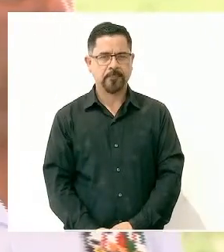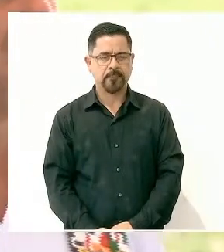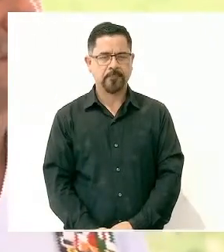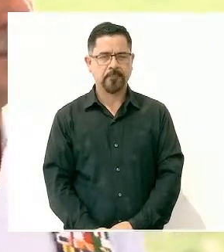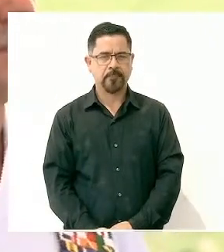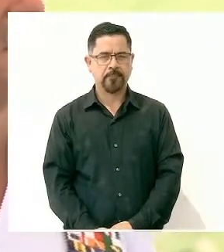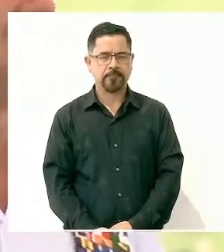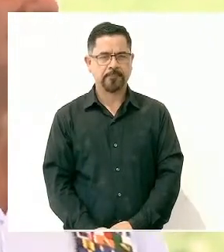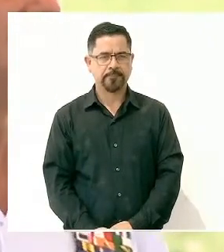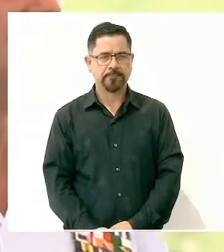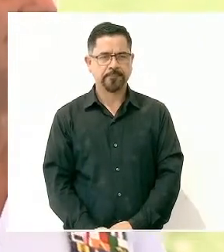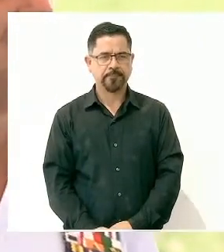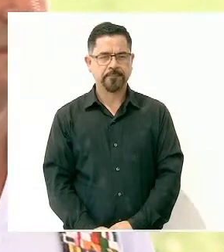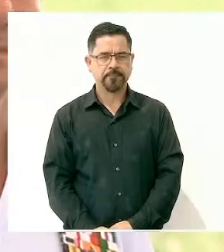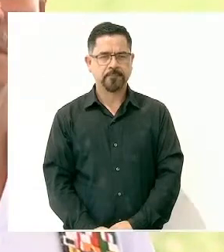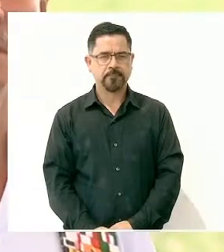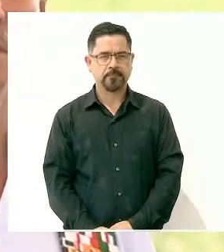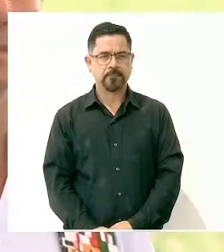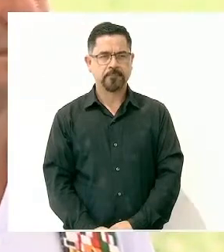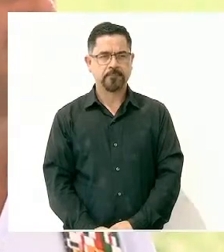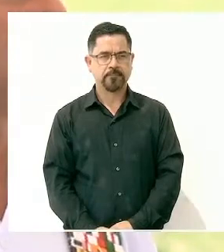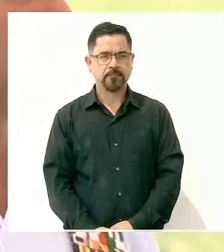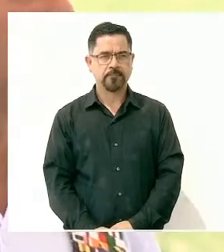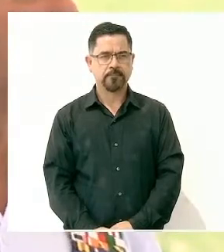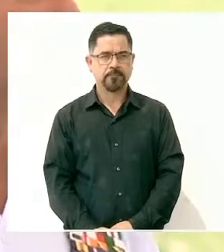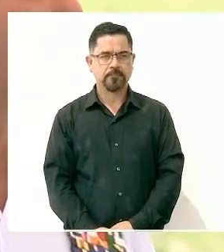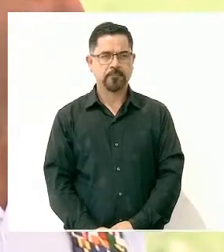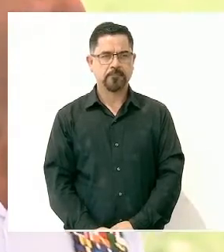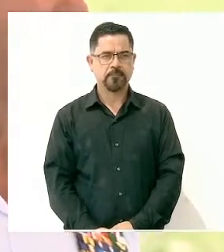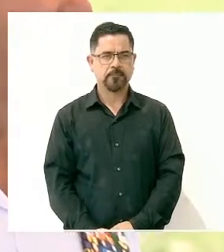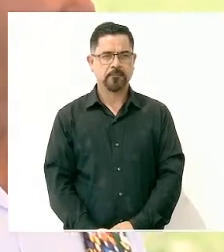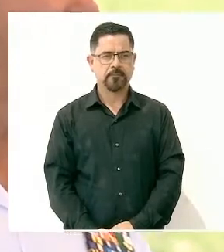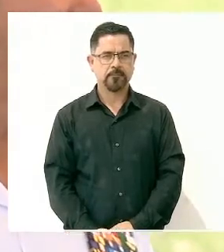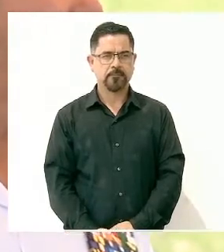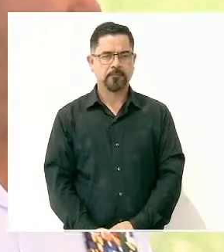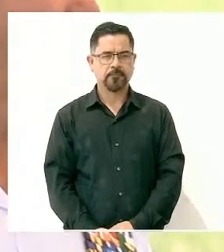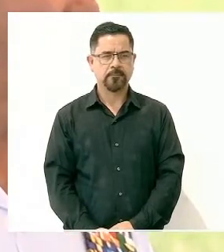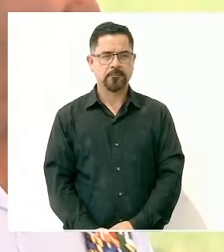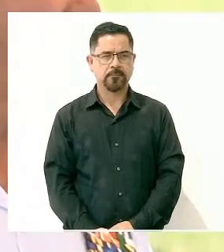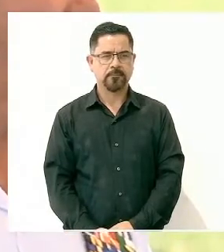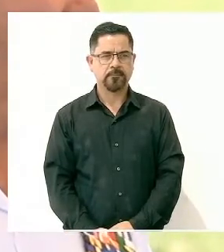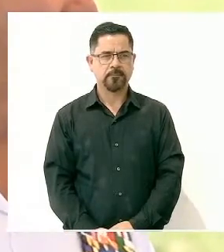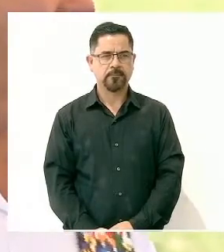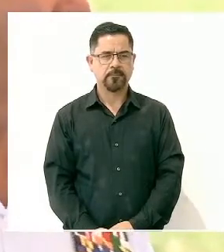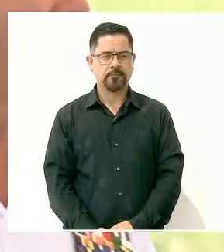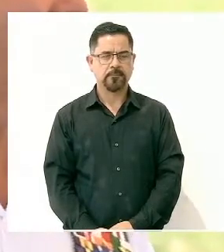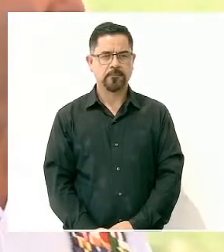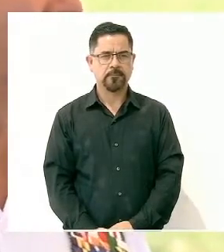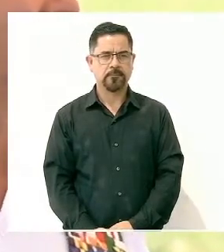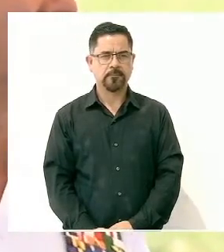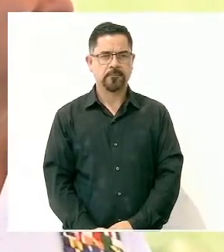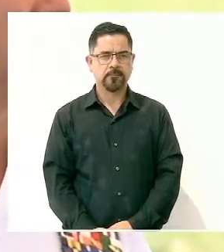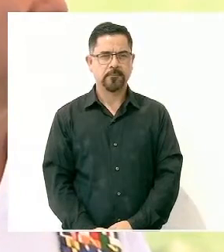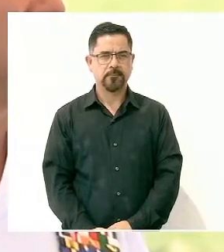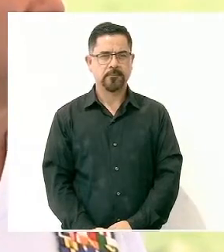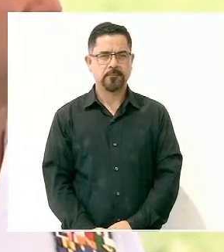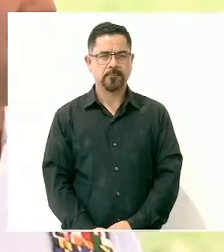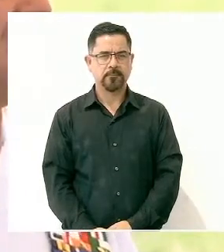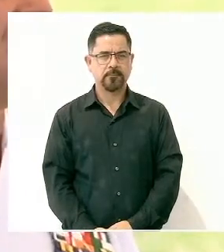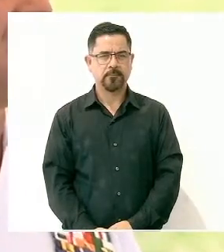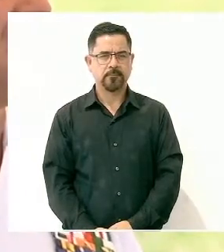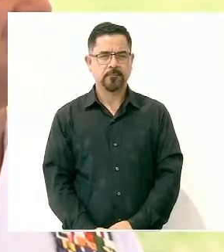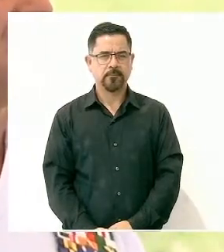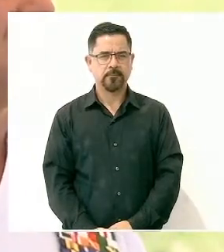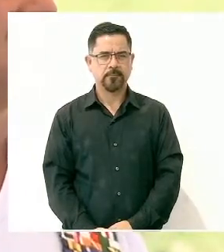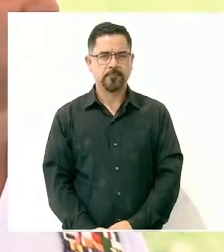México po amwikbe, inilen que también makipombe Guame cultura Mije Betana